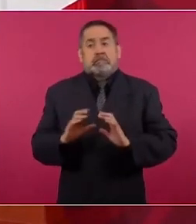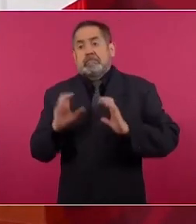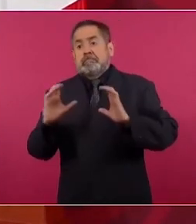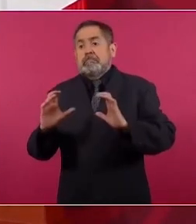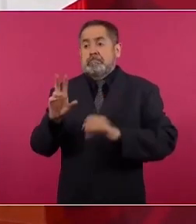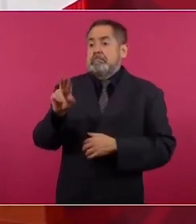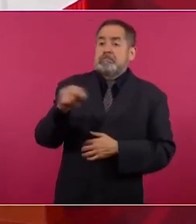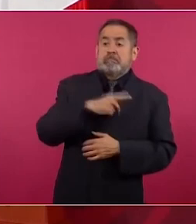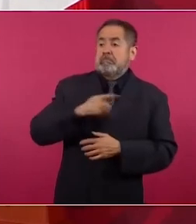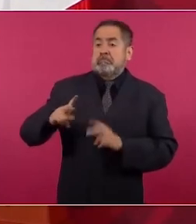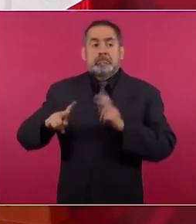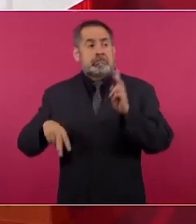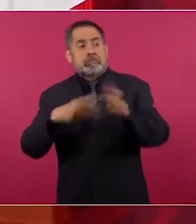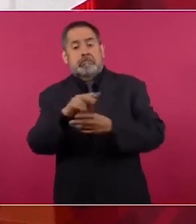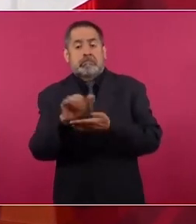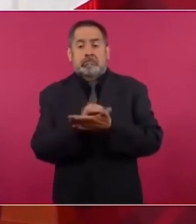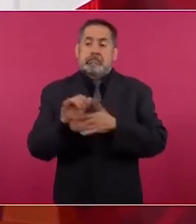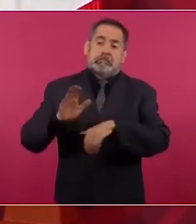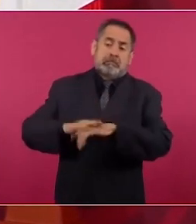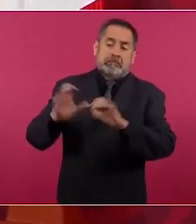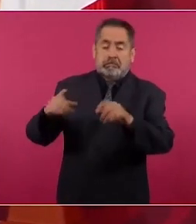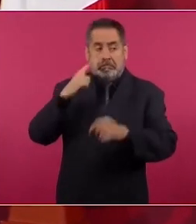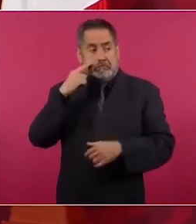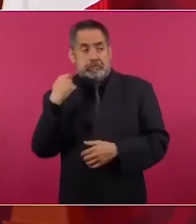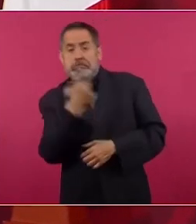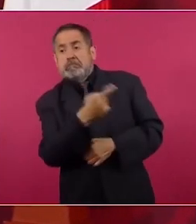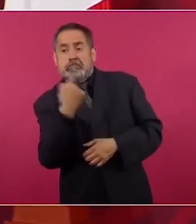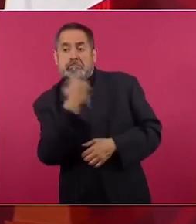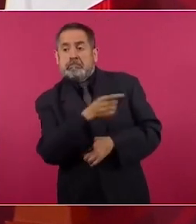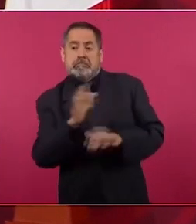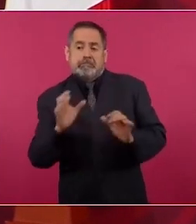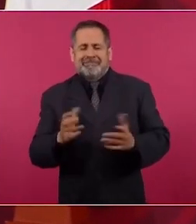no vayan a Nueva York, porque miren lo que está pasando.